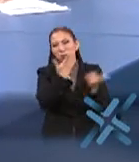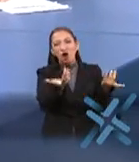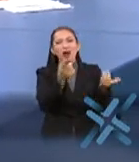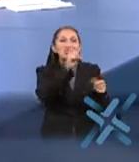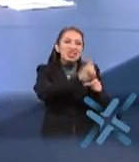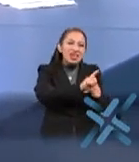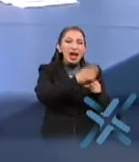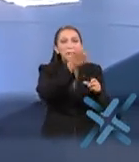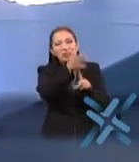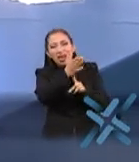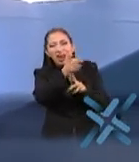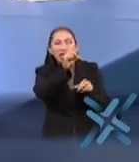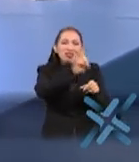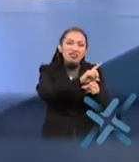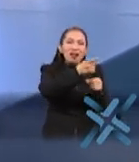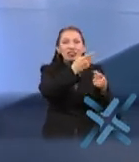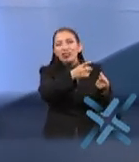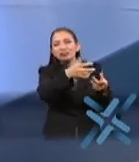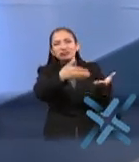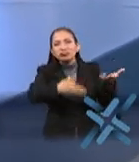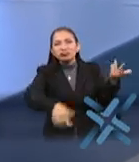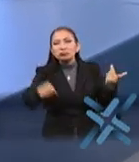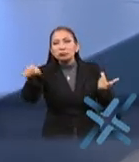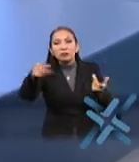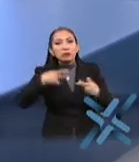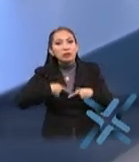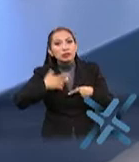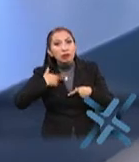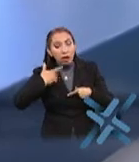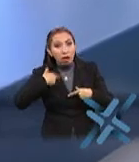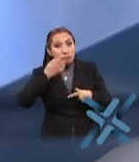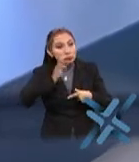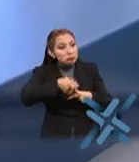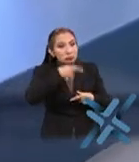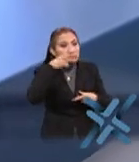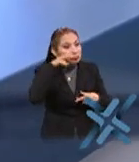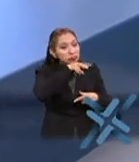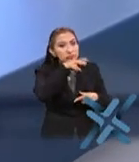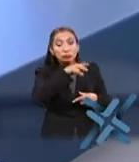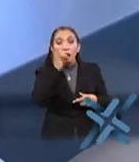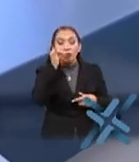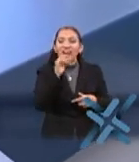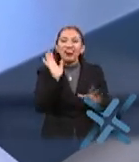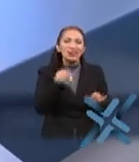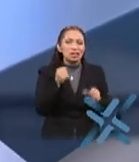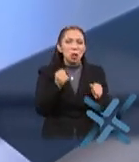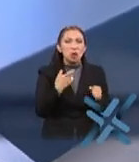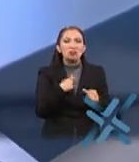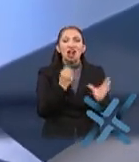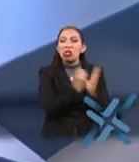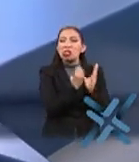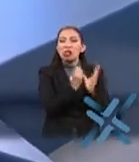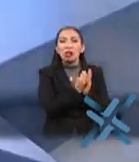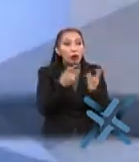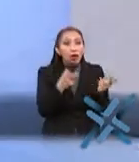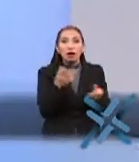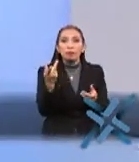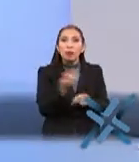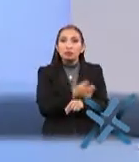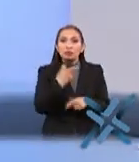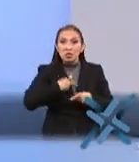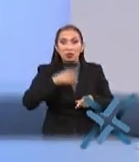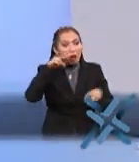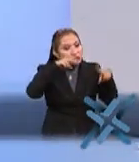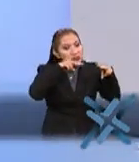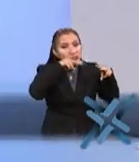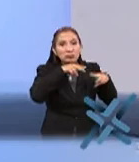esto, pues es impresionante el número de impacto que tiene. Yo jamás me imaginé que eso iba a ocurrir, y claro, eso nos